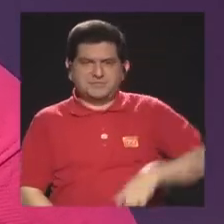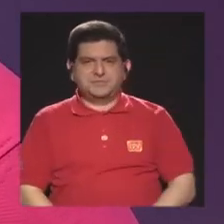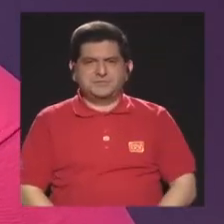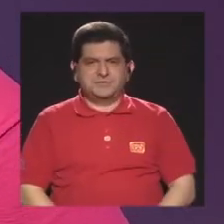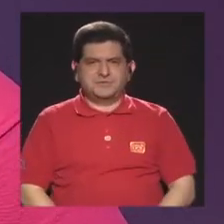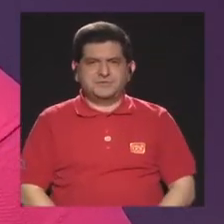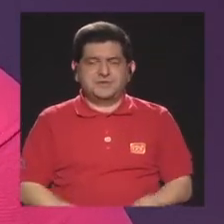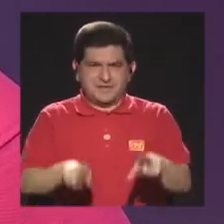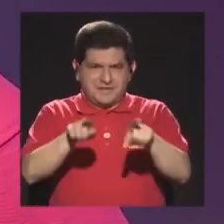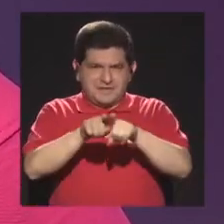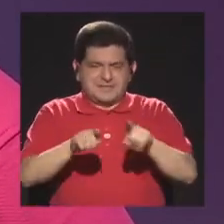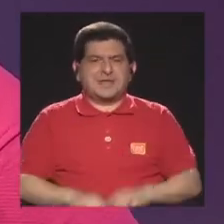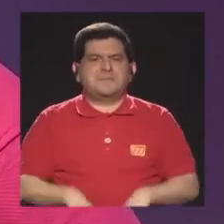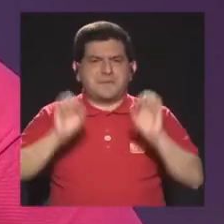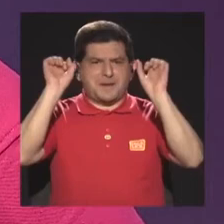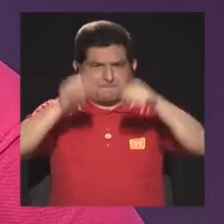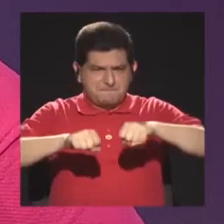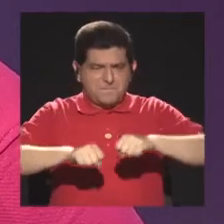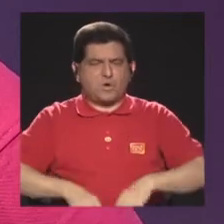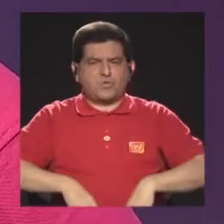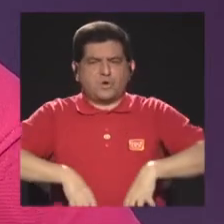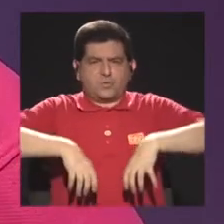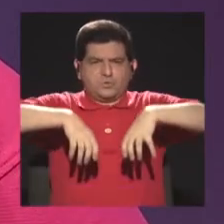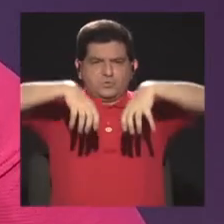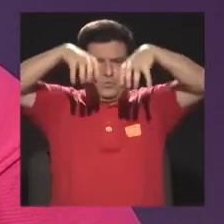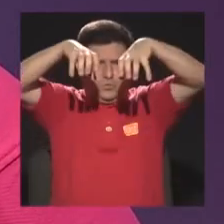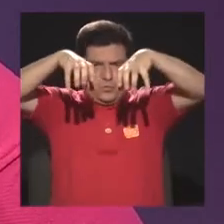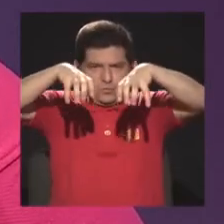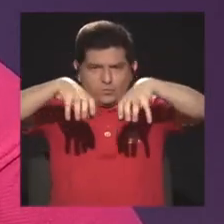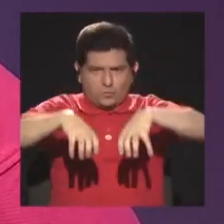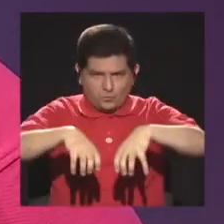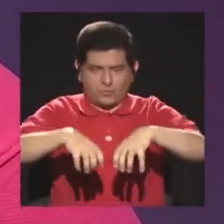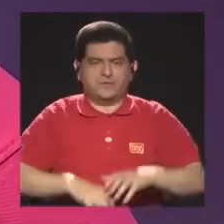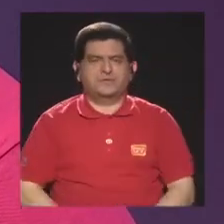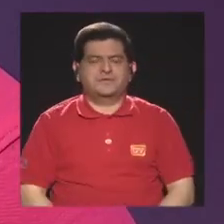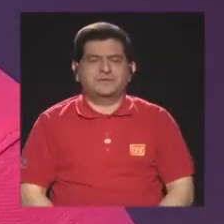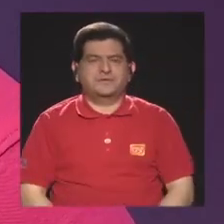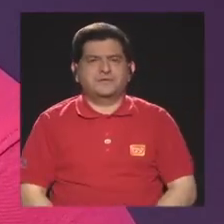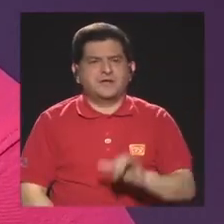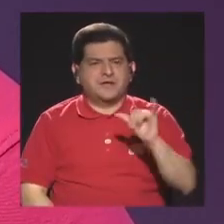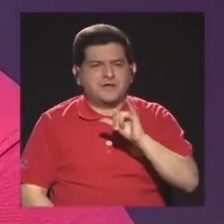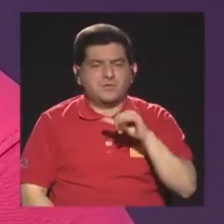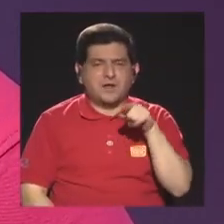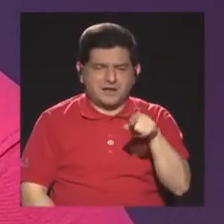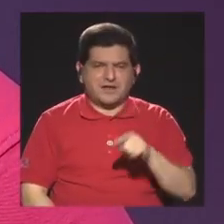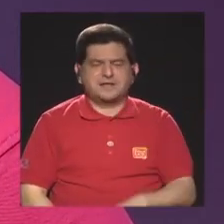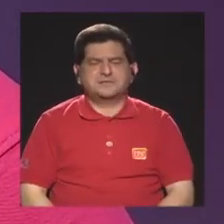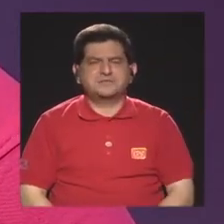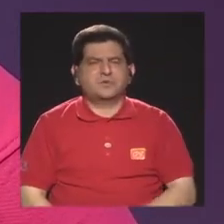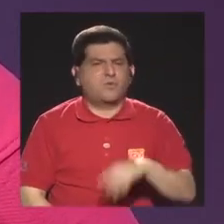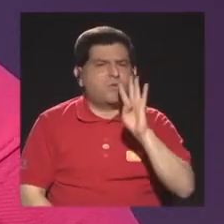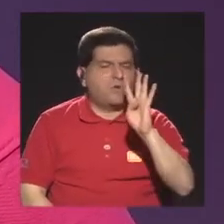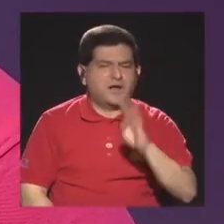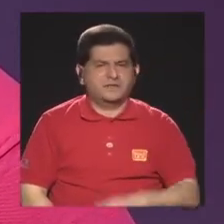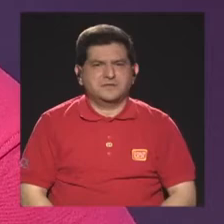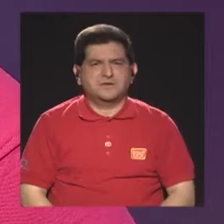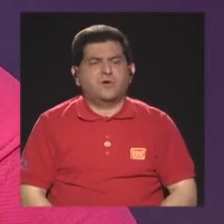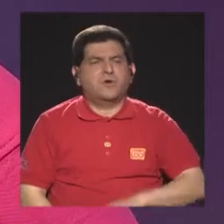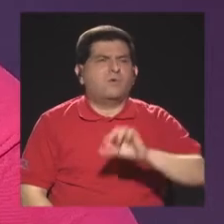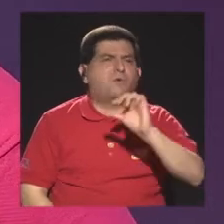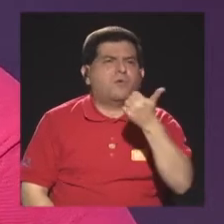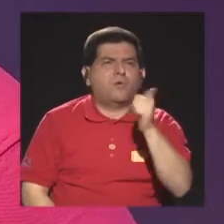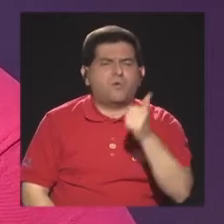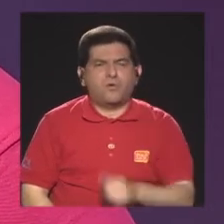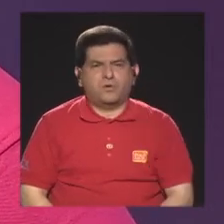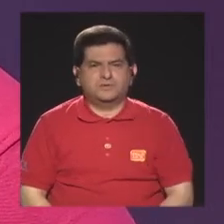sostener, hay clamp. Para subir, clam es bajar. El que sostiene el papel. Uh-huh. Está el... Esas son 4 palancas. Que sería...